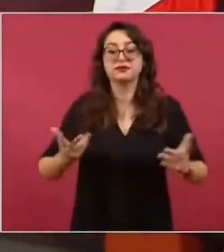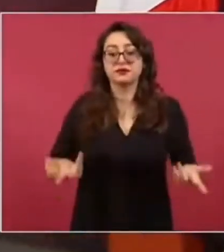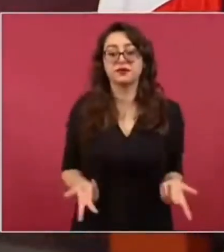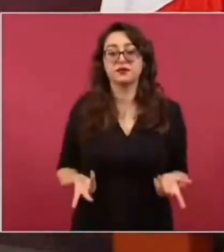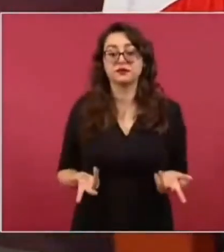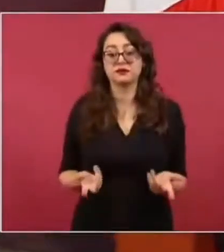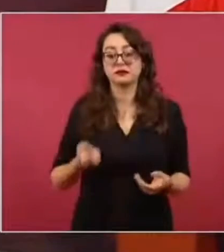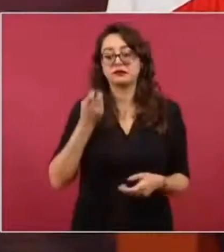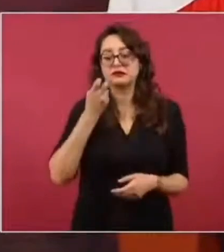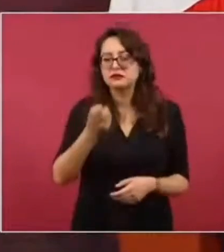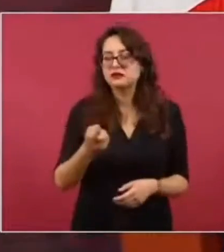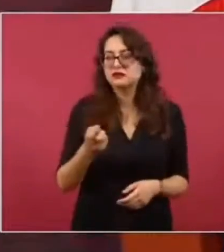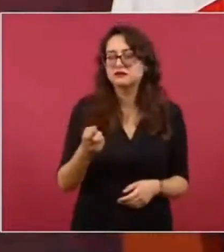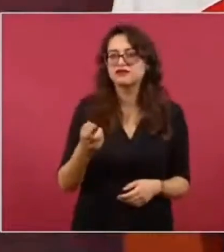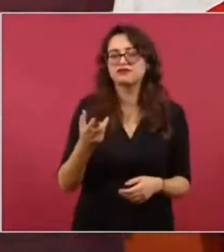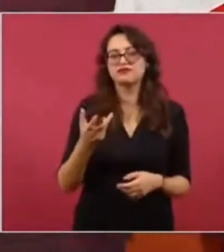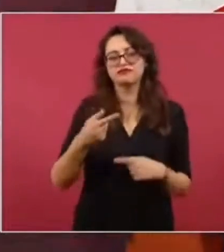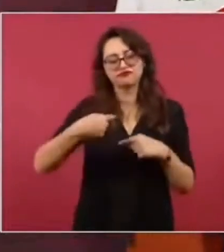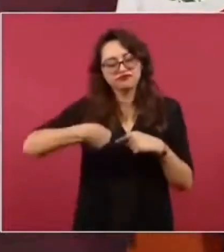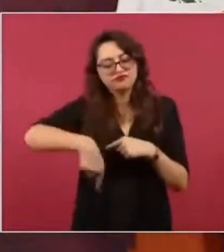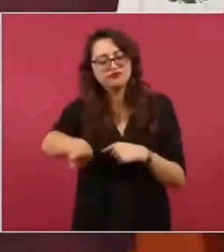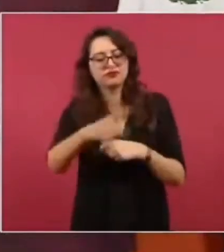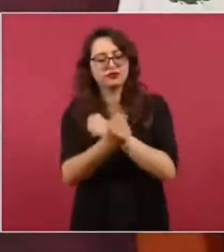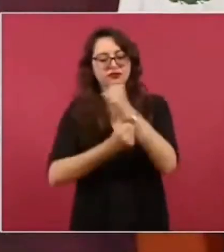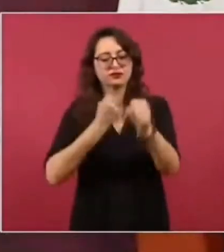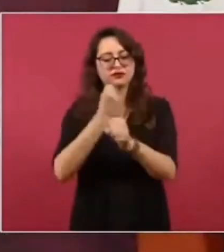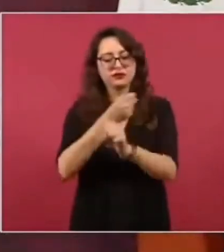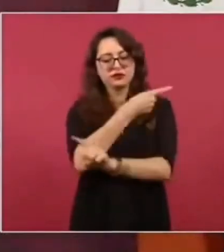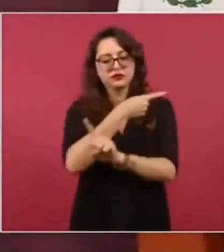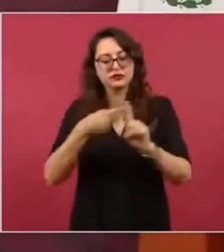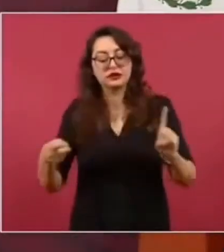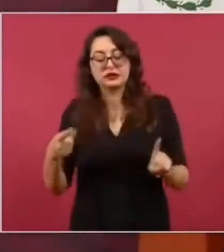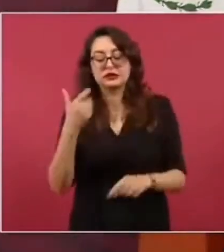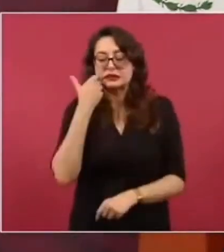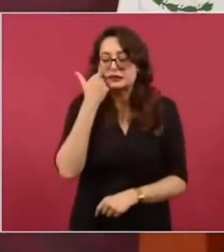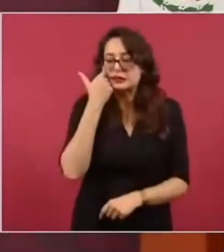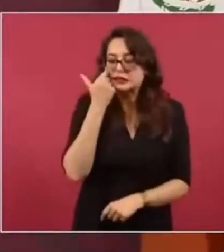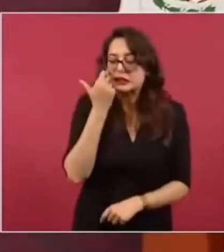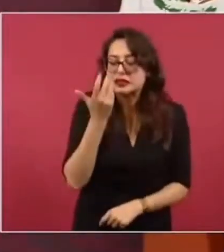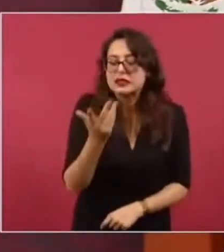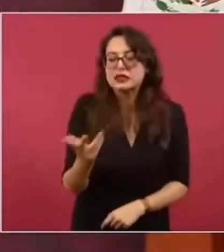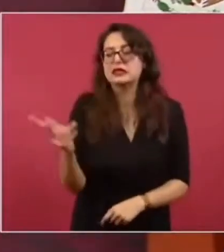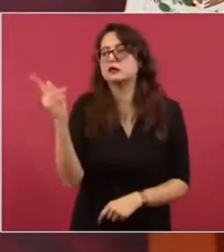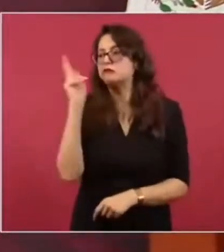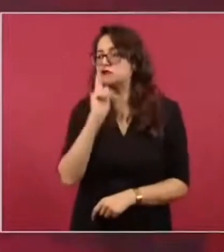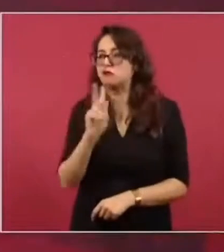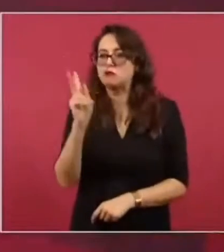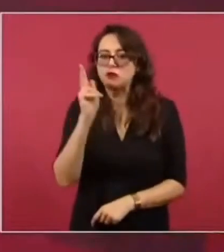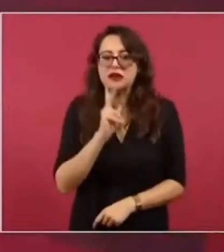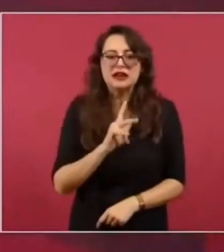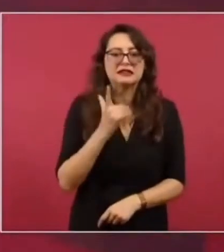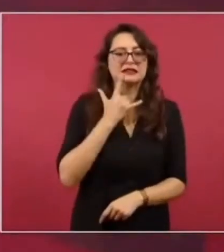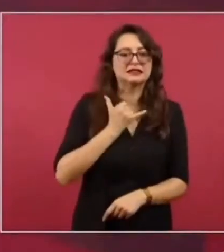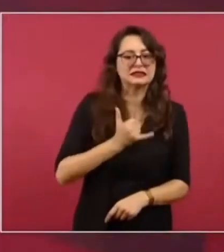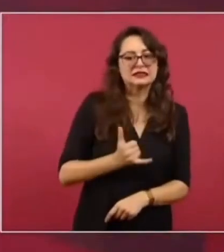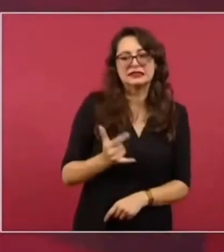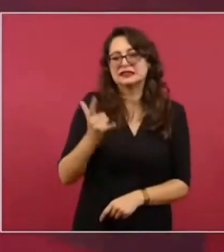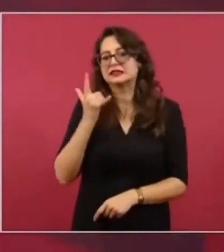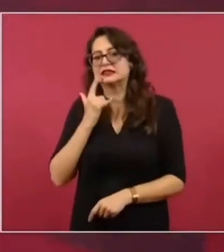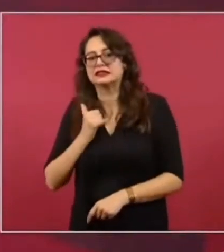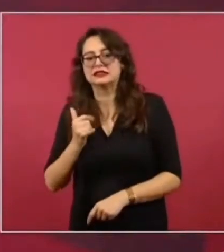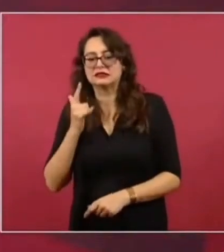que terminemos, vamos a buscar la forma